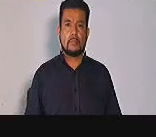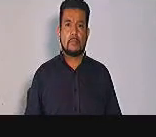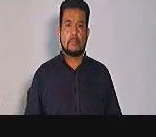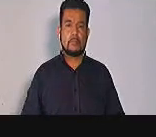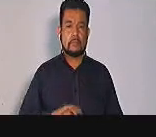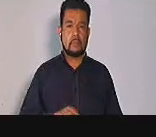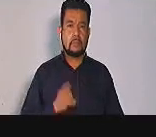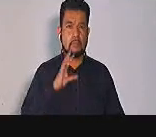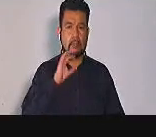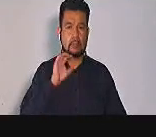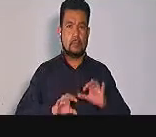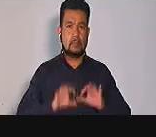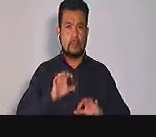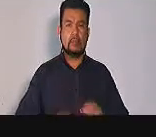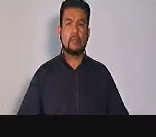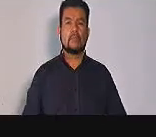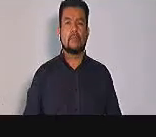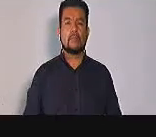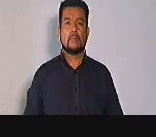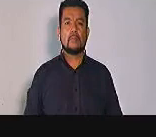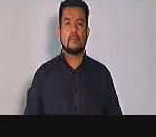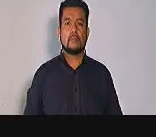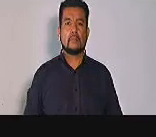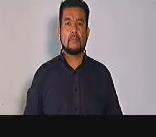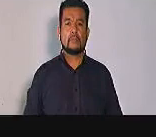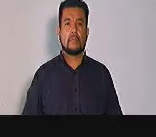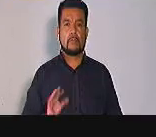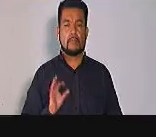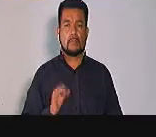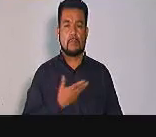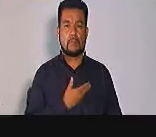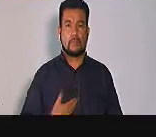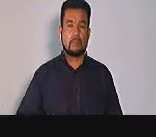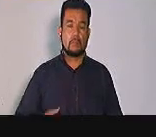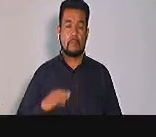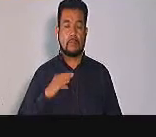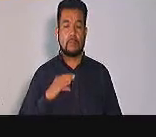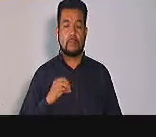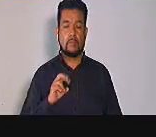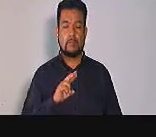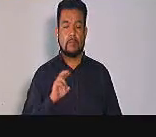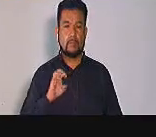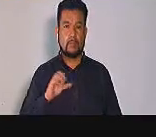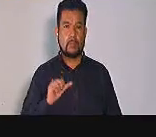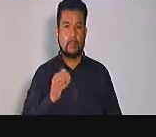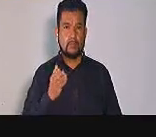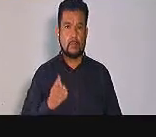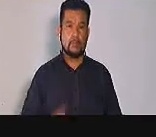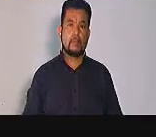Mi voto es sí, señor secretario. Copiado, presidente. Correa Carvajal Rubén Darío.